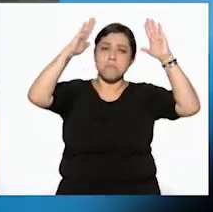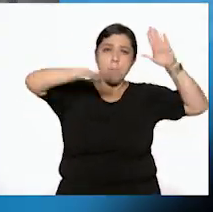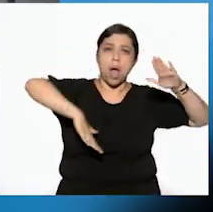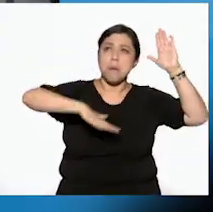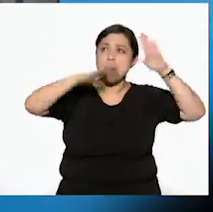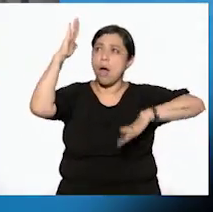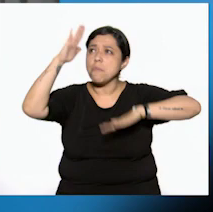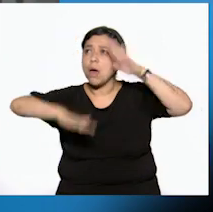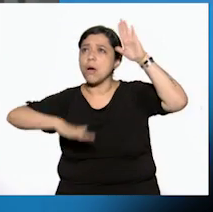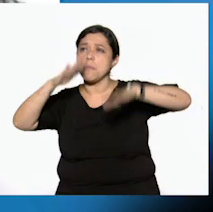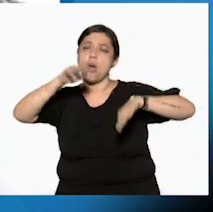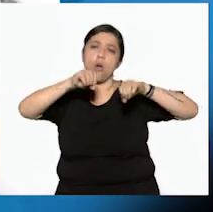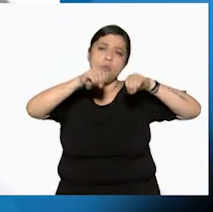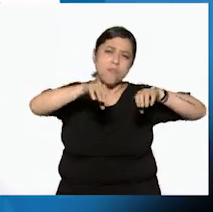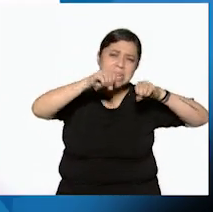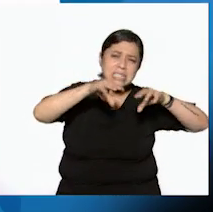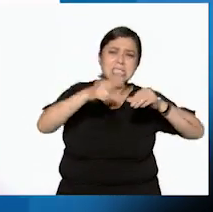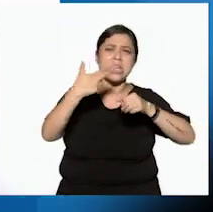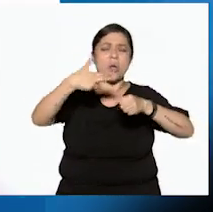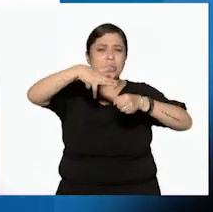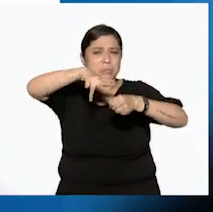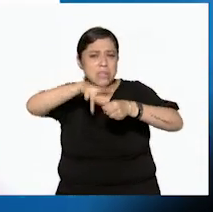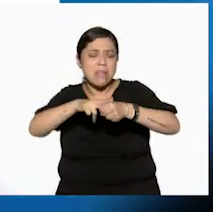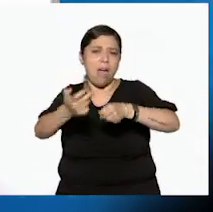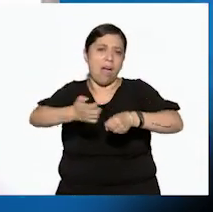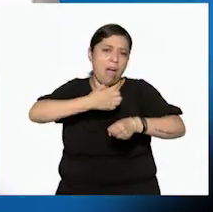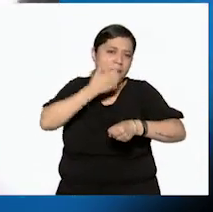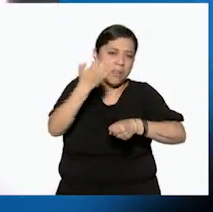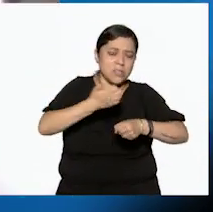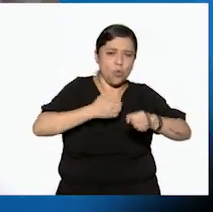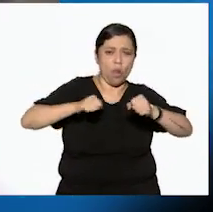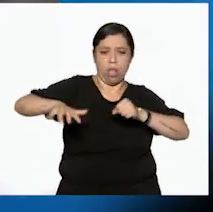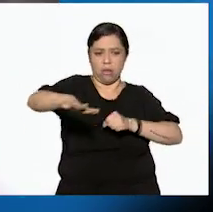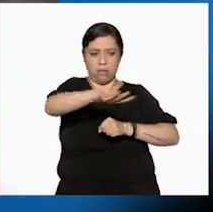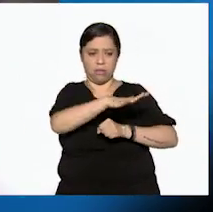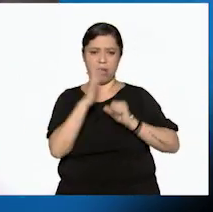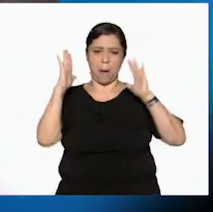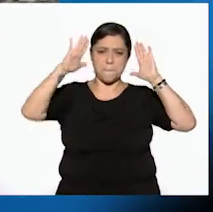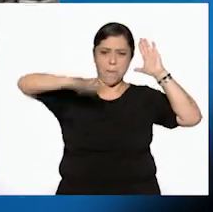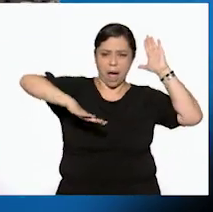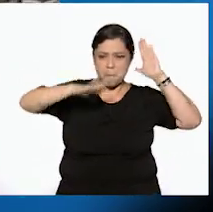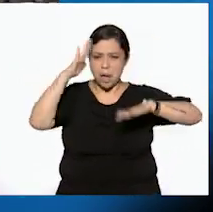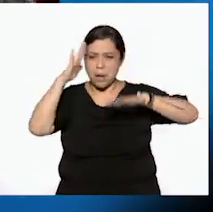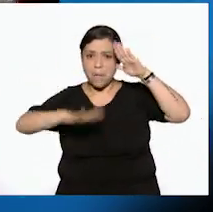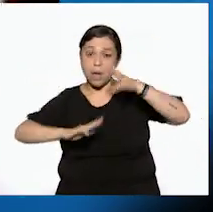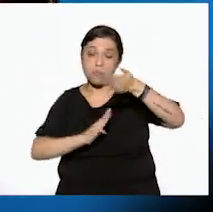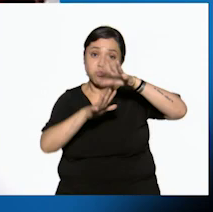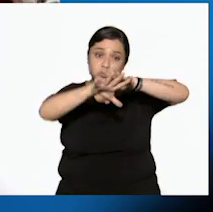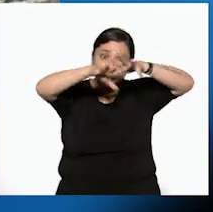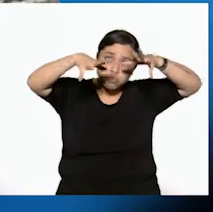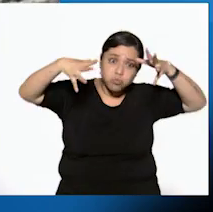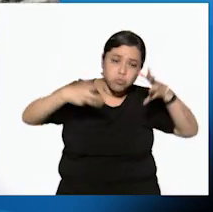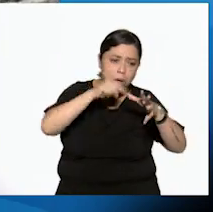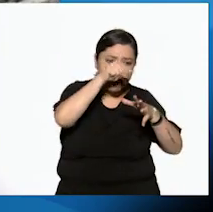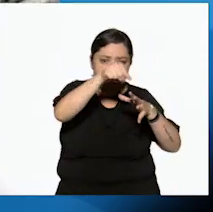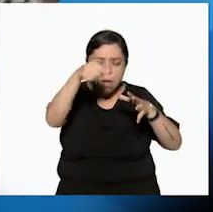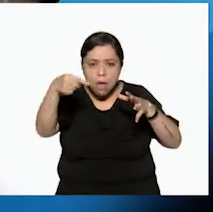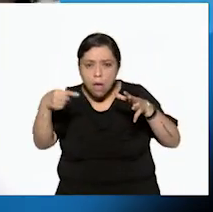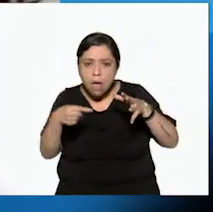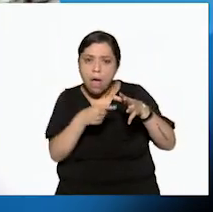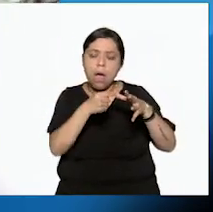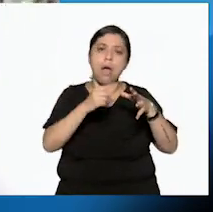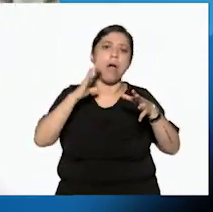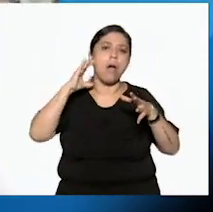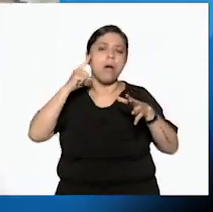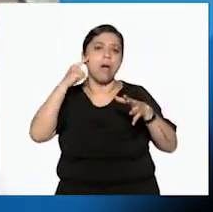habitacionales, oficinas, hospitales y escuelas. La noticia dio la vuelta al mundo y se llegó a decir que la ciudad